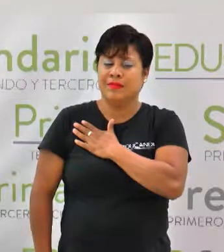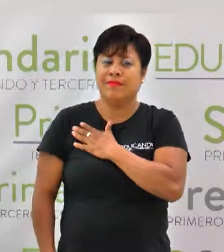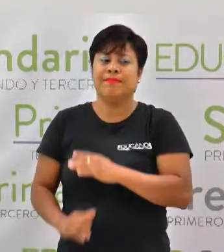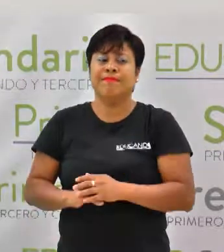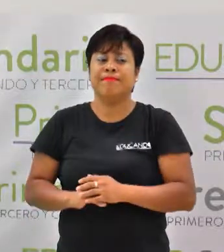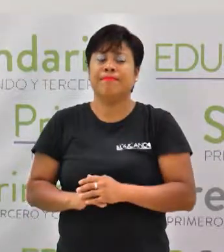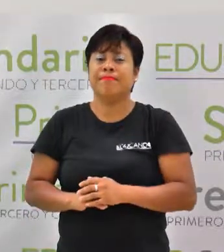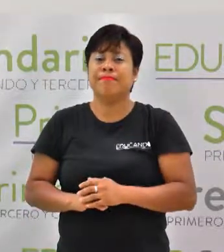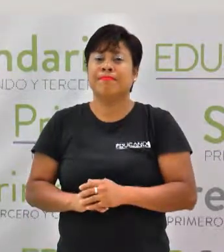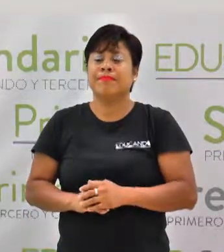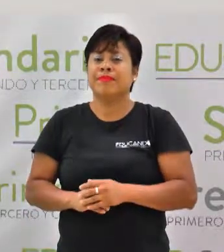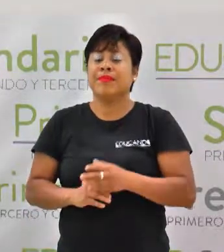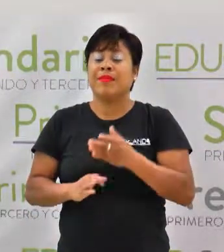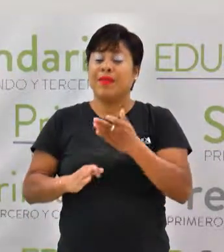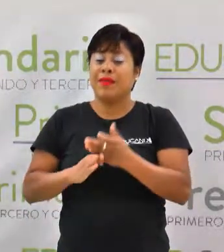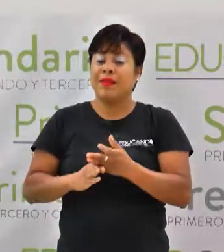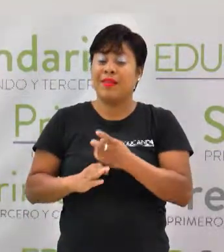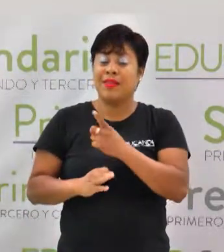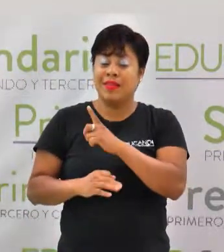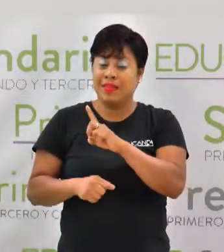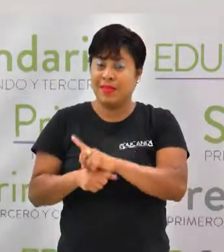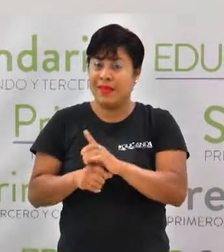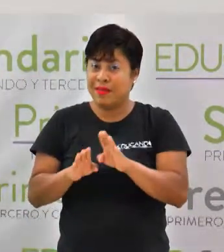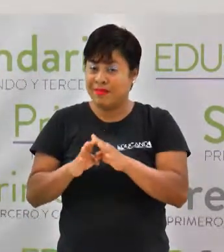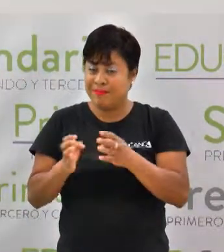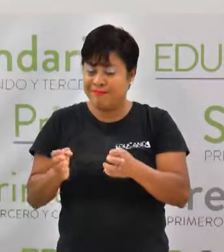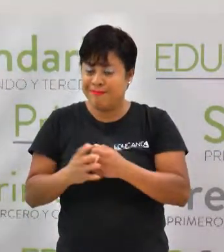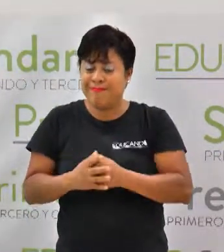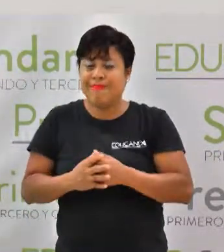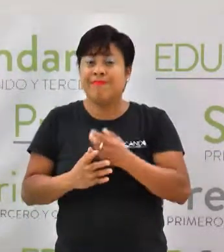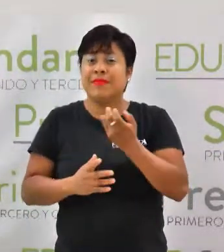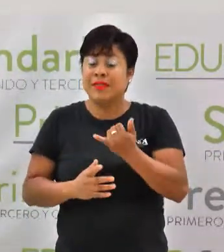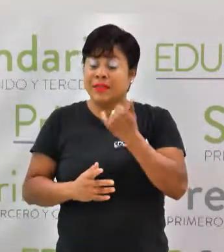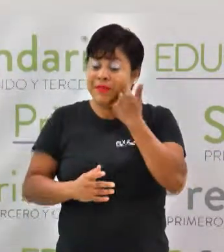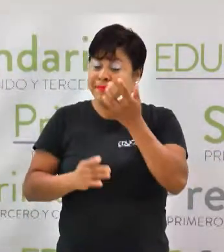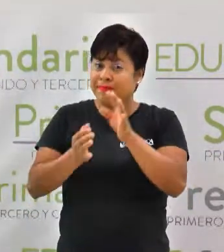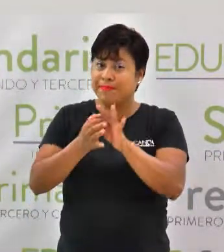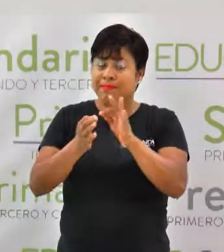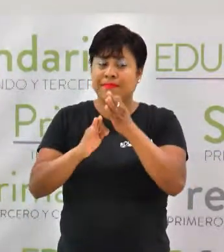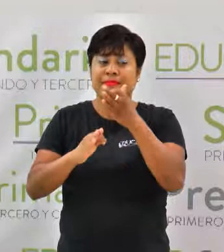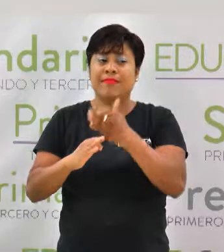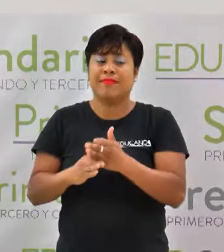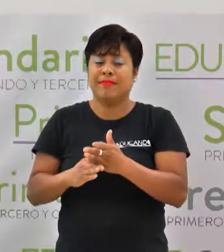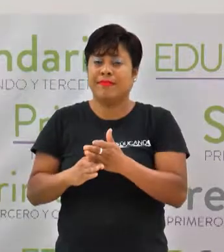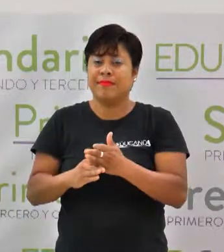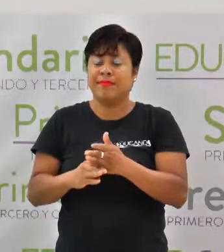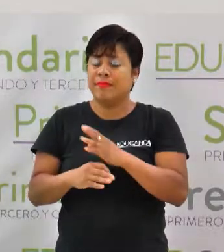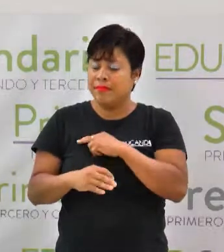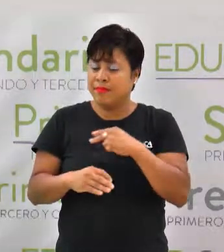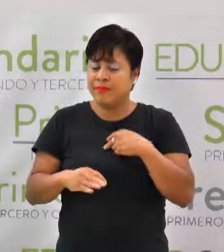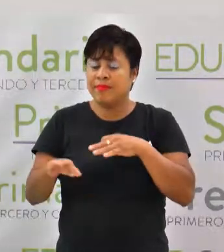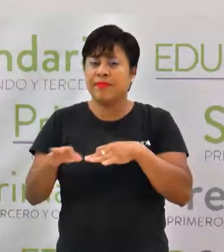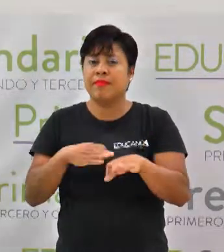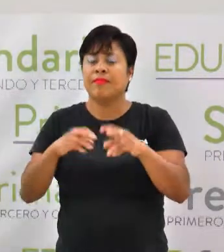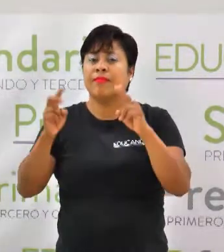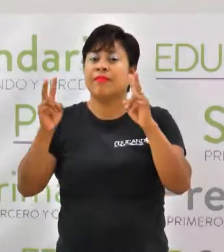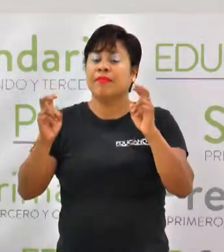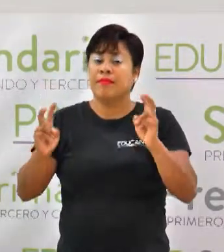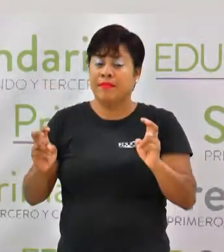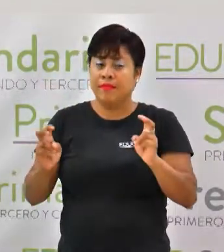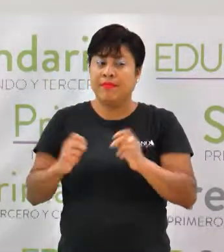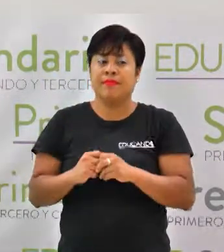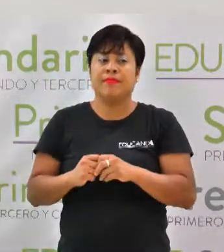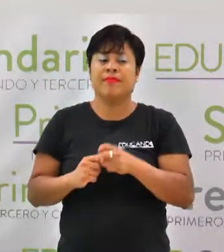español. Te doy la más cordial bienvenida y te cuento que el día de hoy vamos a trabajar un